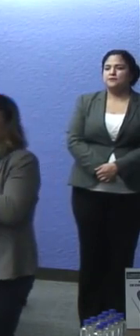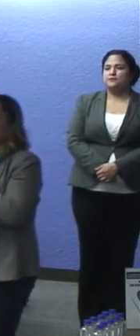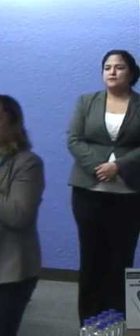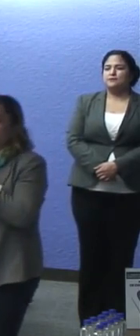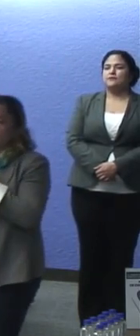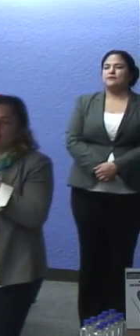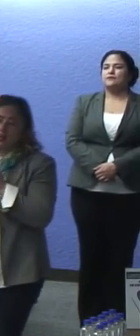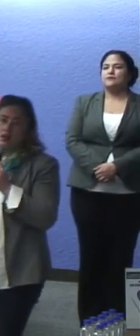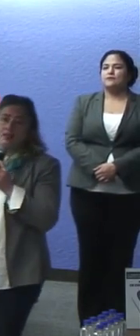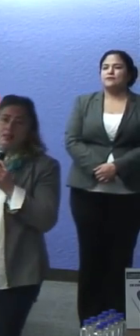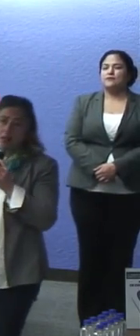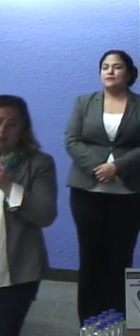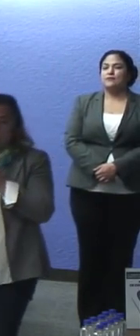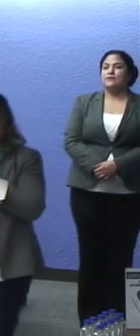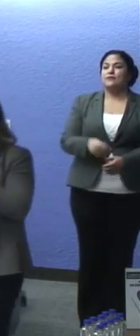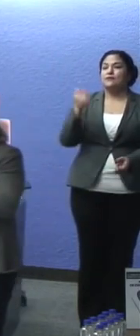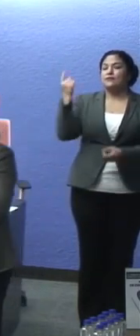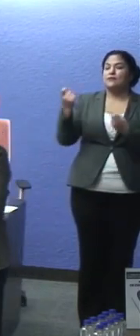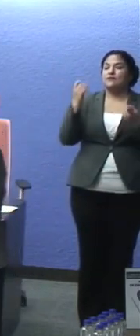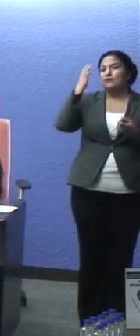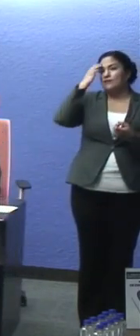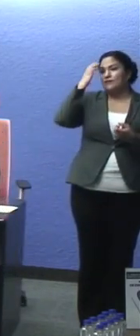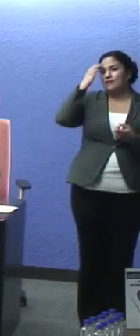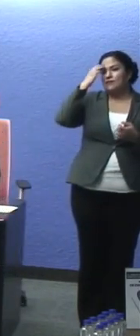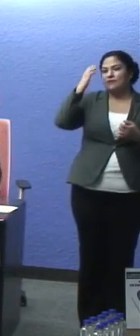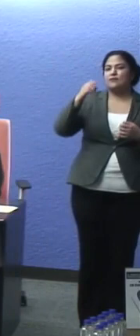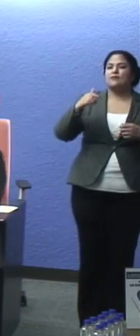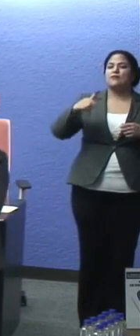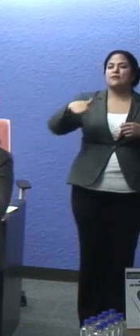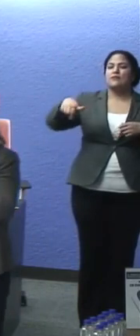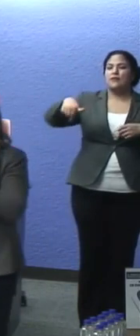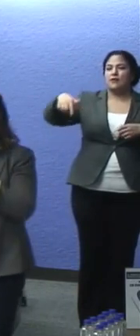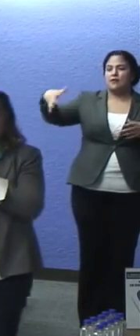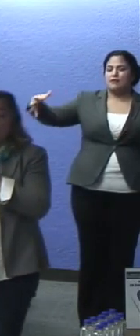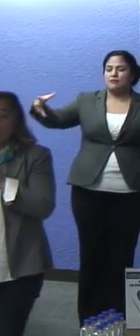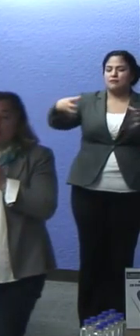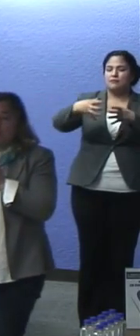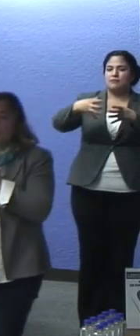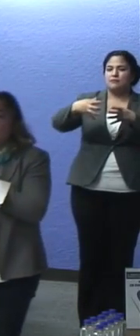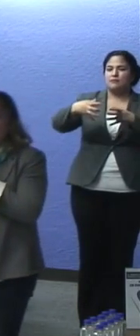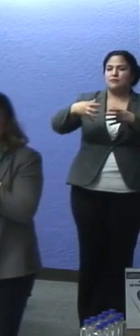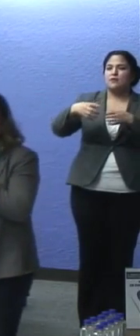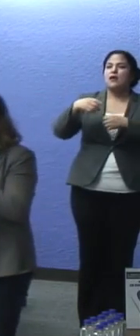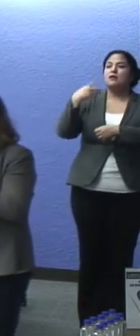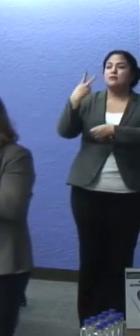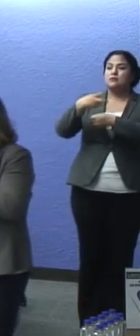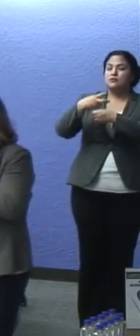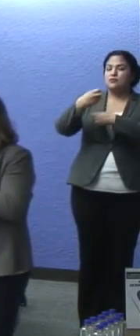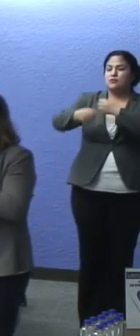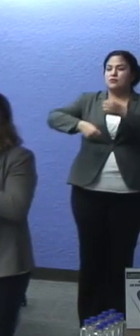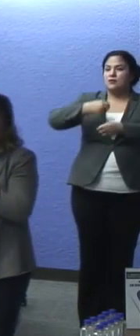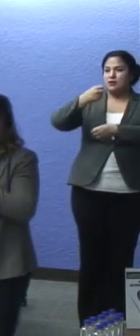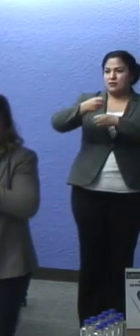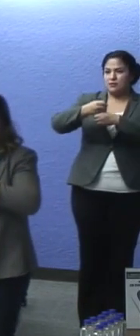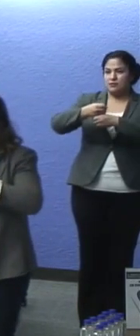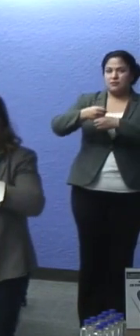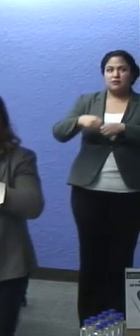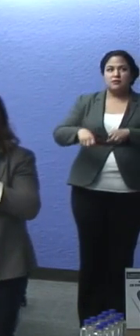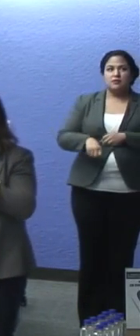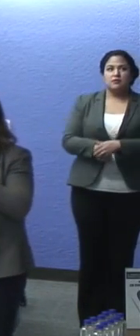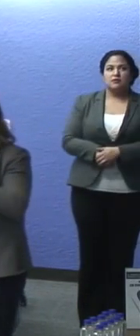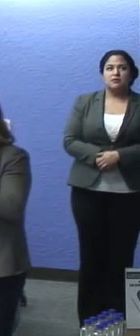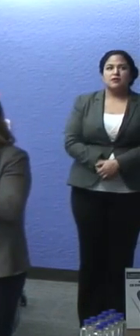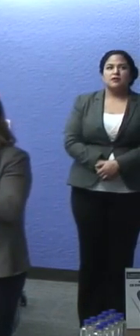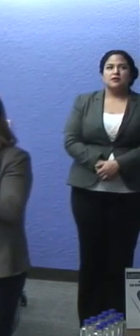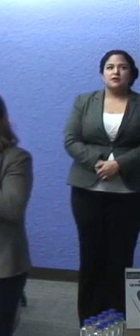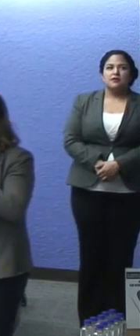Algunos de ustedes conocerán lo que es el Laboratorio Nacional de Diversidades, es nuestro segundo año. El año pasado nuestro tema central, porque